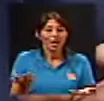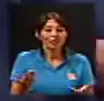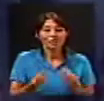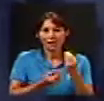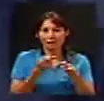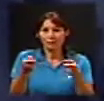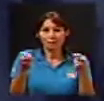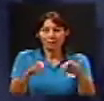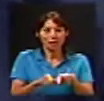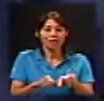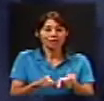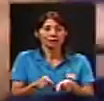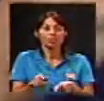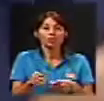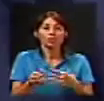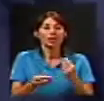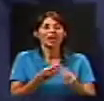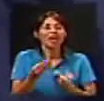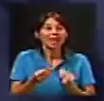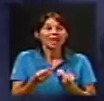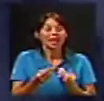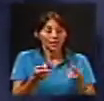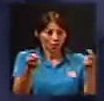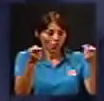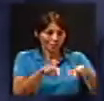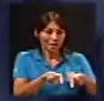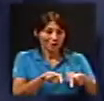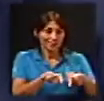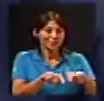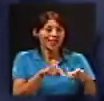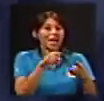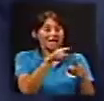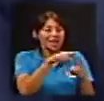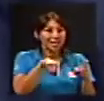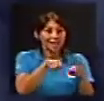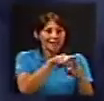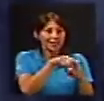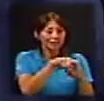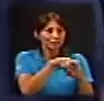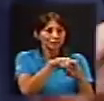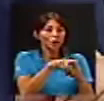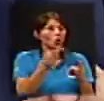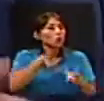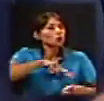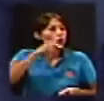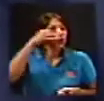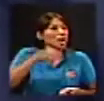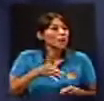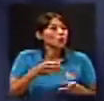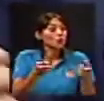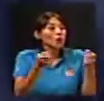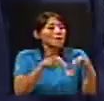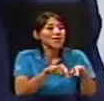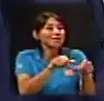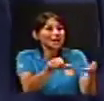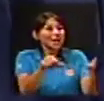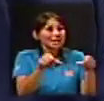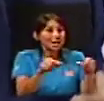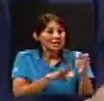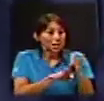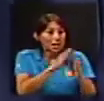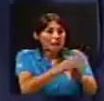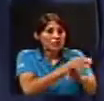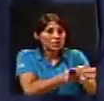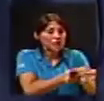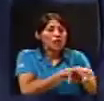no a lo norteamericano, sino de que lo que pasa en Zona Franca de alguna forma va a hacer un trickle down en el resto de la economía, y eso no se ha visto tanto. O sea, no es que sea negativo, pero el efecto no ha